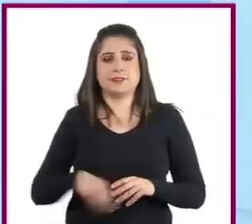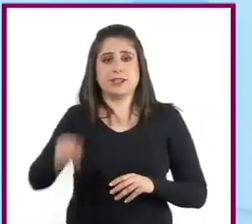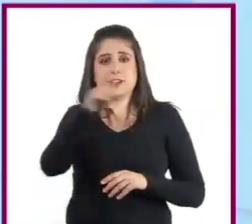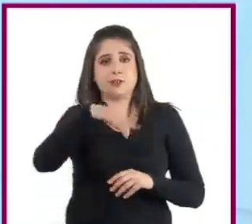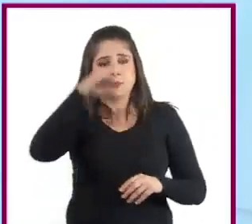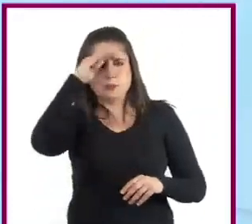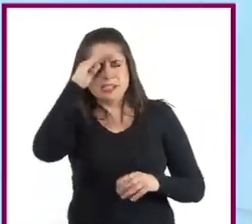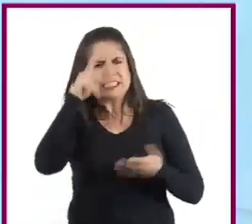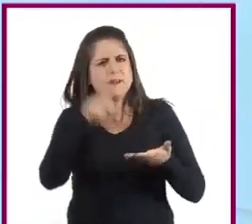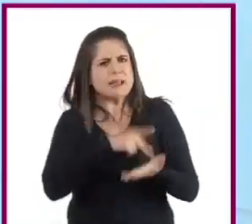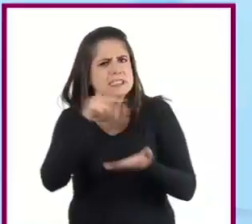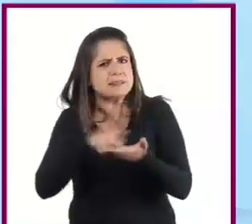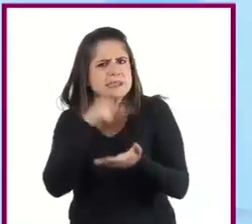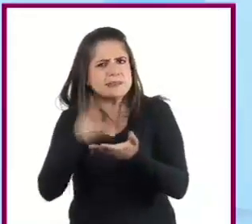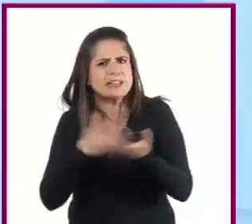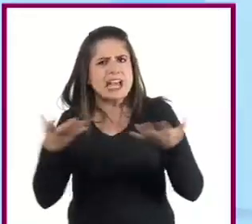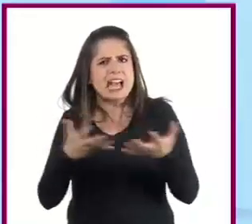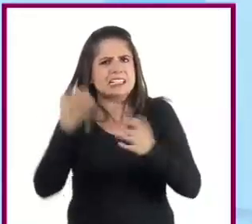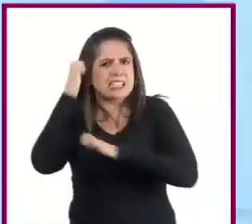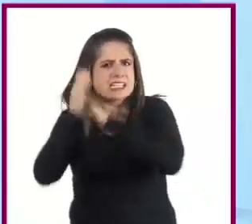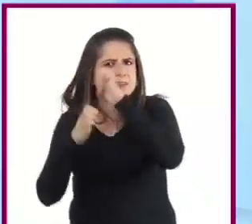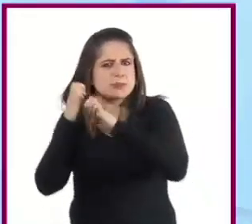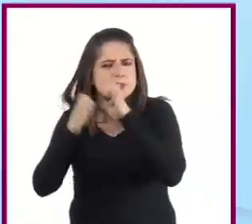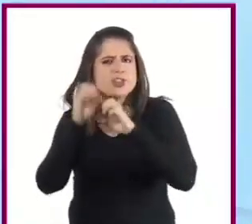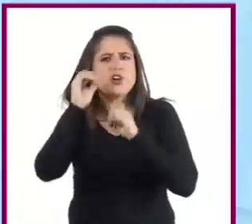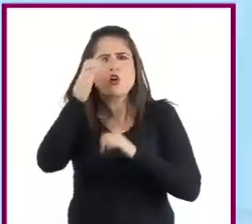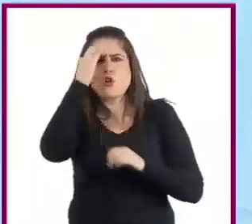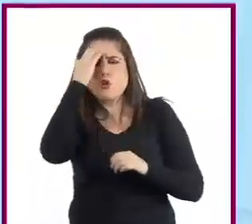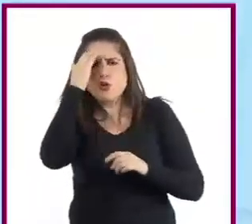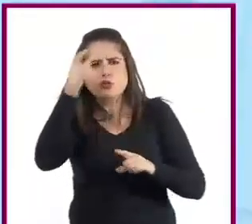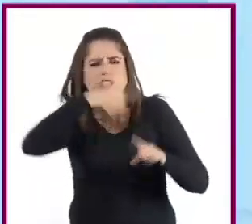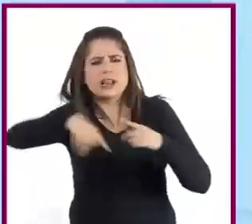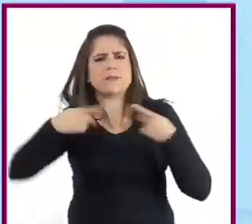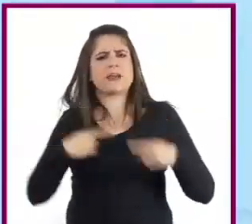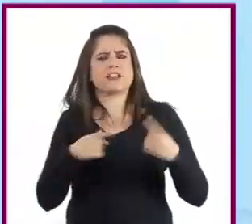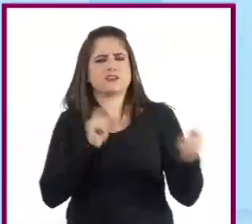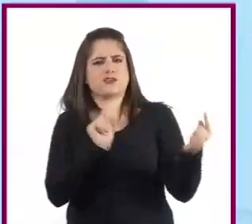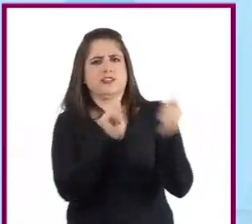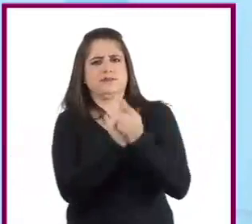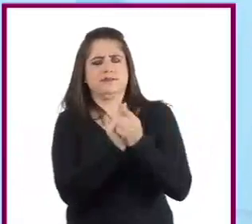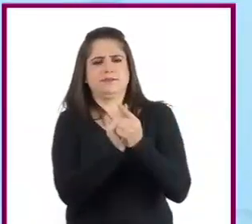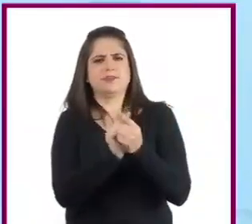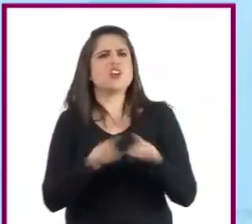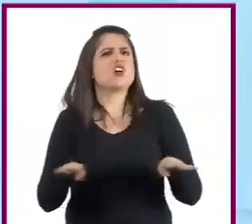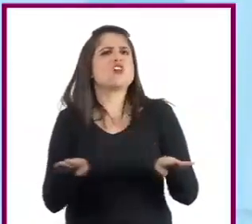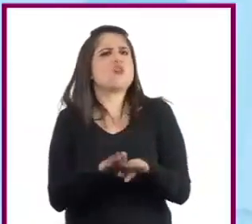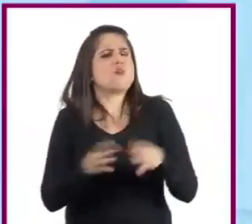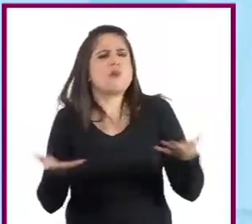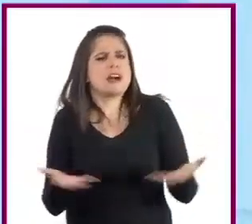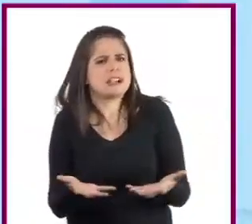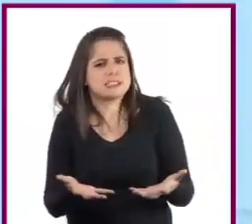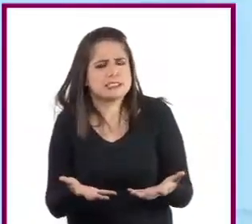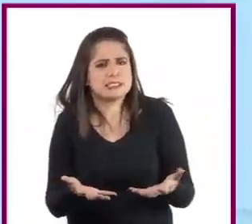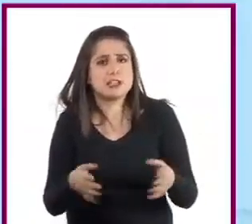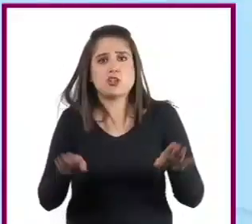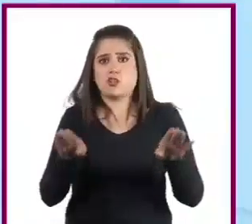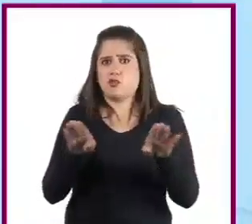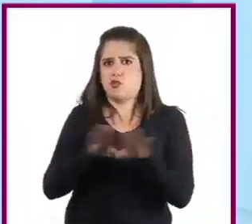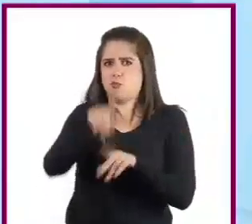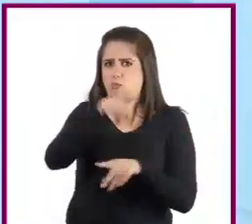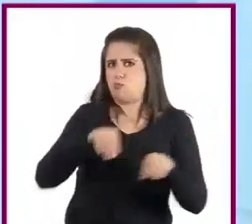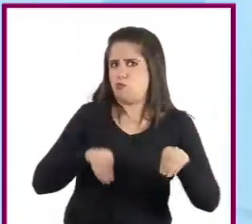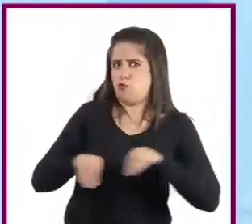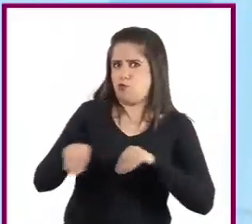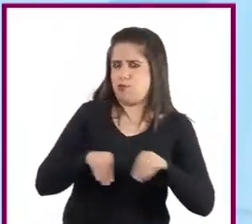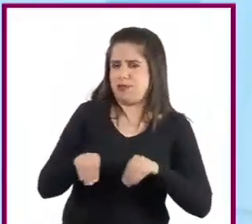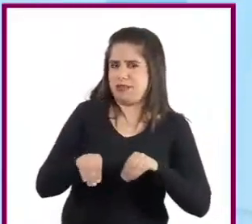Piensen en las veces que hicieron una exposición o que conocieron a una persona. ¿Cómo actuaron? ¿Cómo se